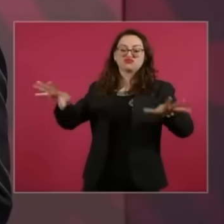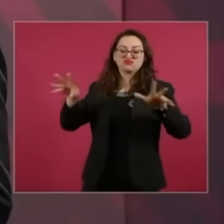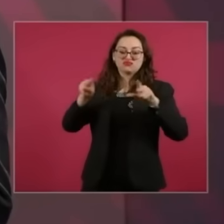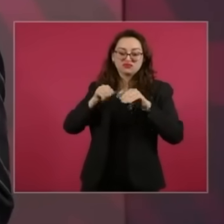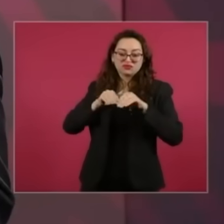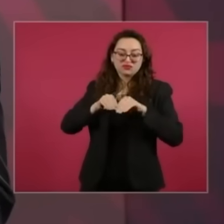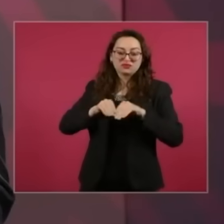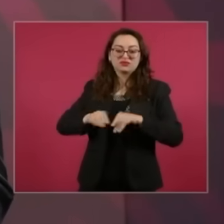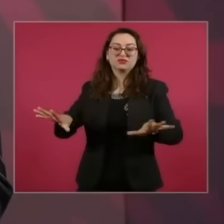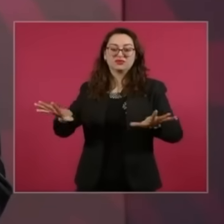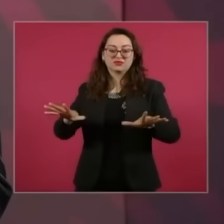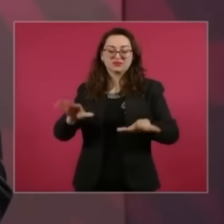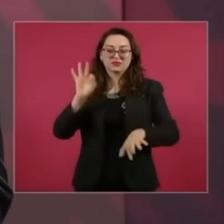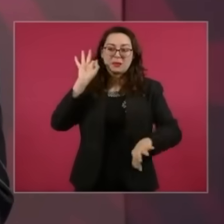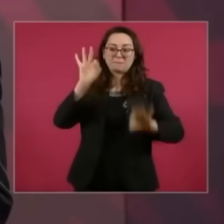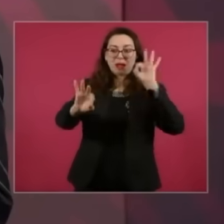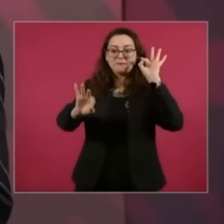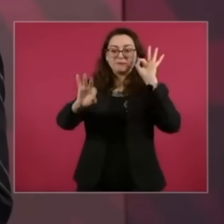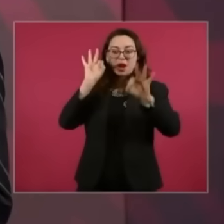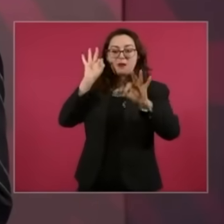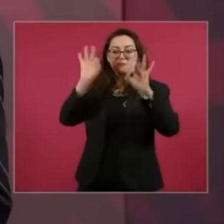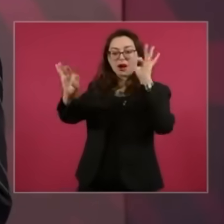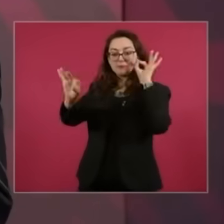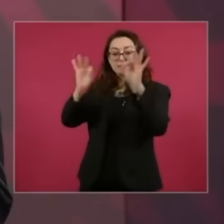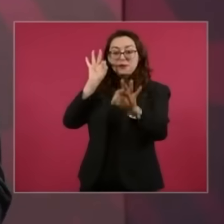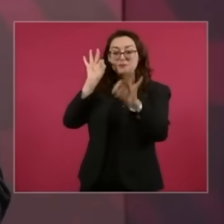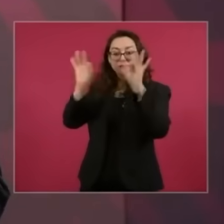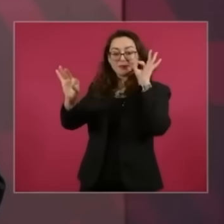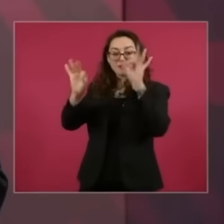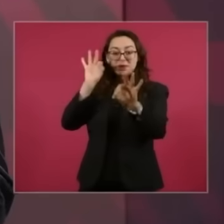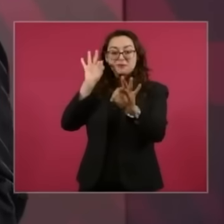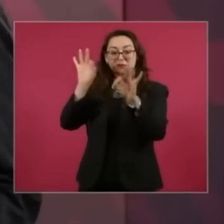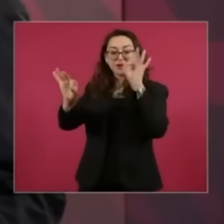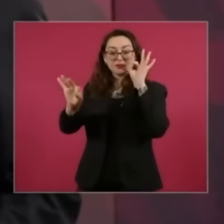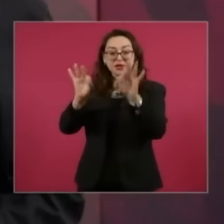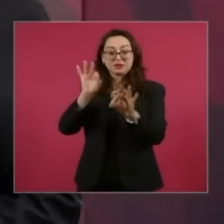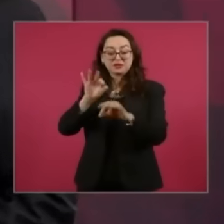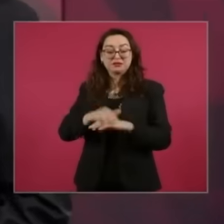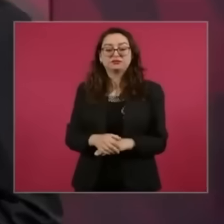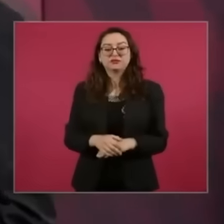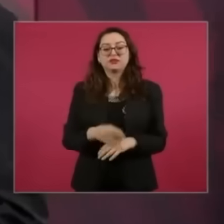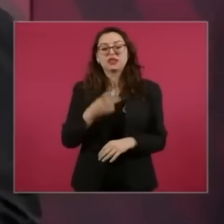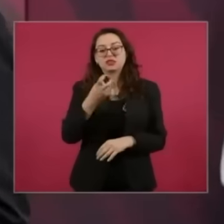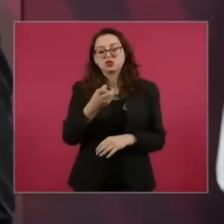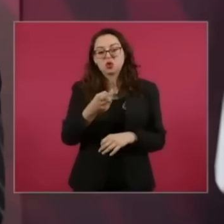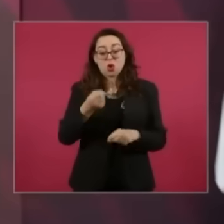campañas mediáticas le llaman golpes